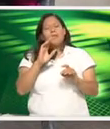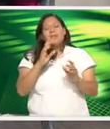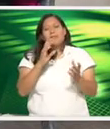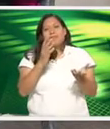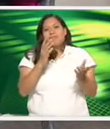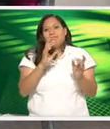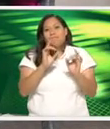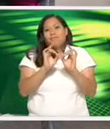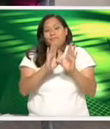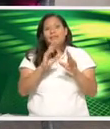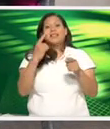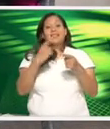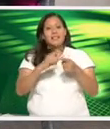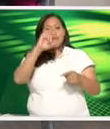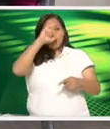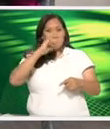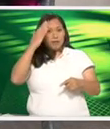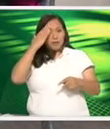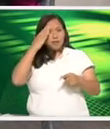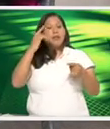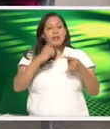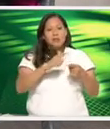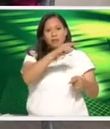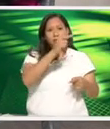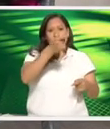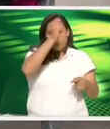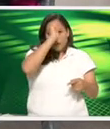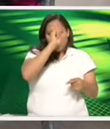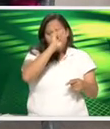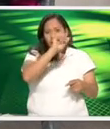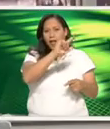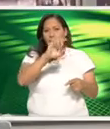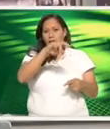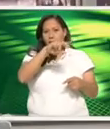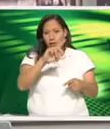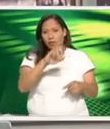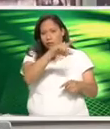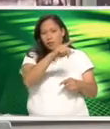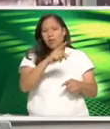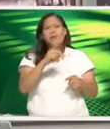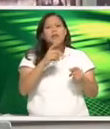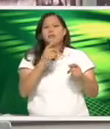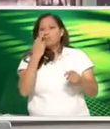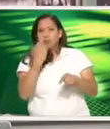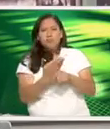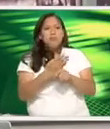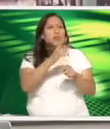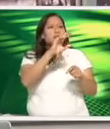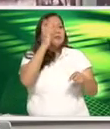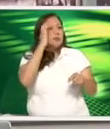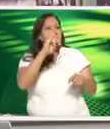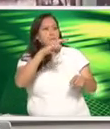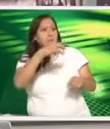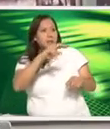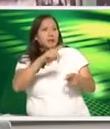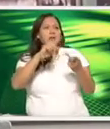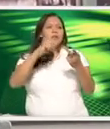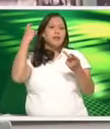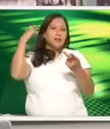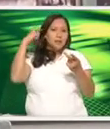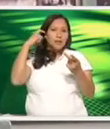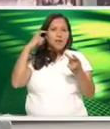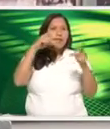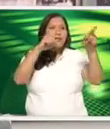chiripada. El que debía ser el jefe del movimiento era Allende. Allende se había encargado de organizar las conspiraciones tanto de San Miguel como la de Querétaro, donde